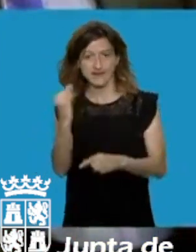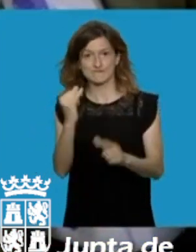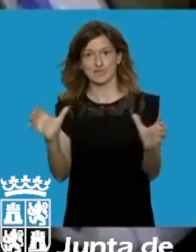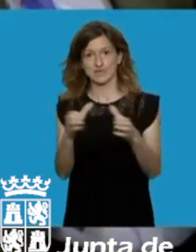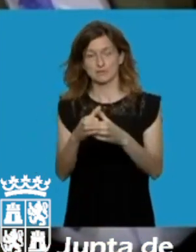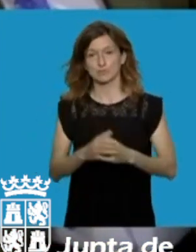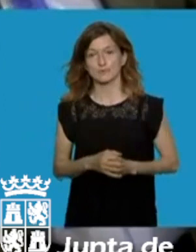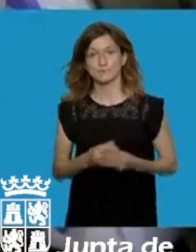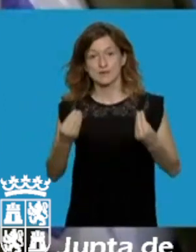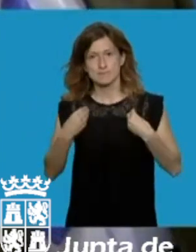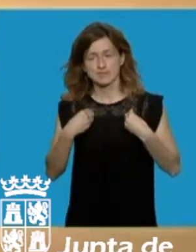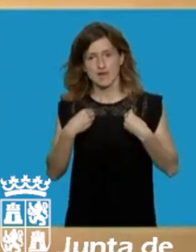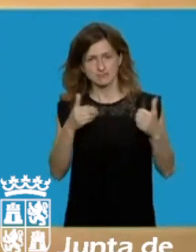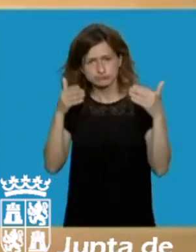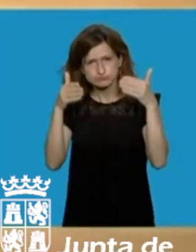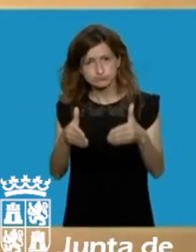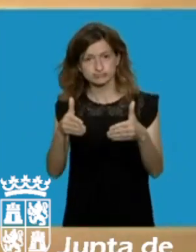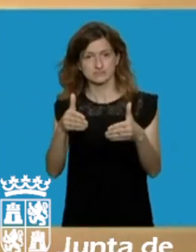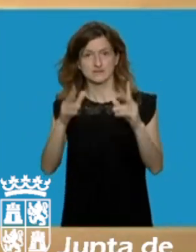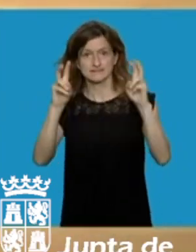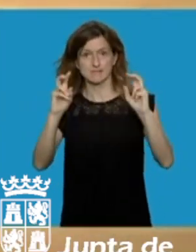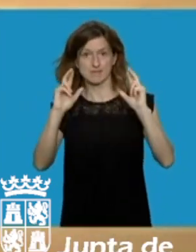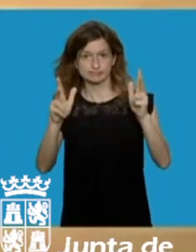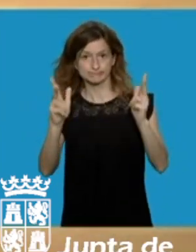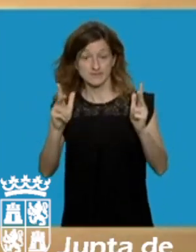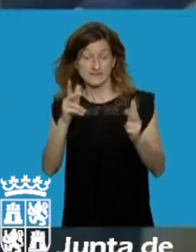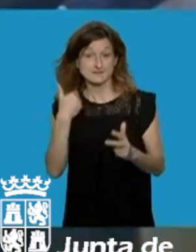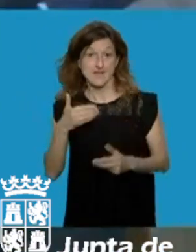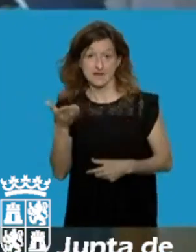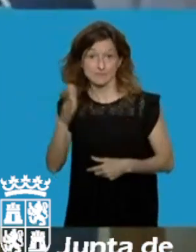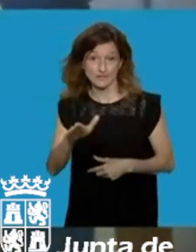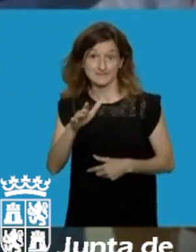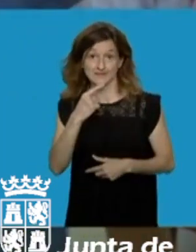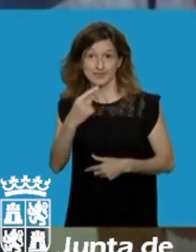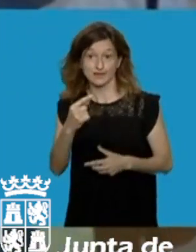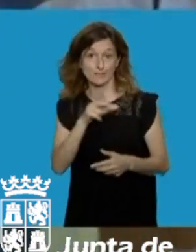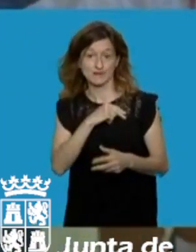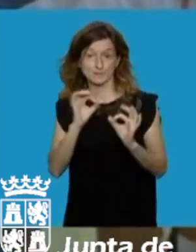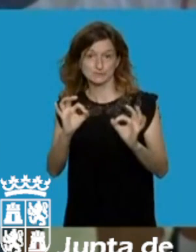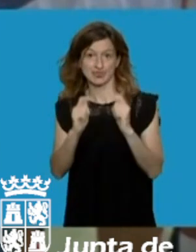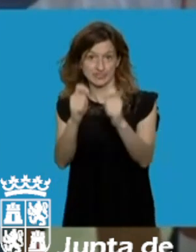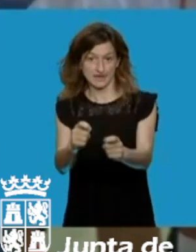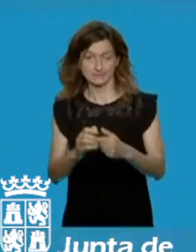Una vida al servicio del baloncesto que le hace merecedor, a título póstumo, de esta mención especial.